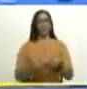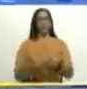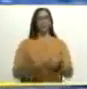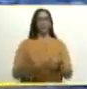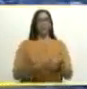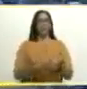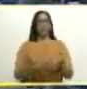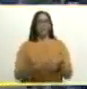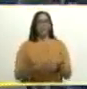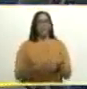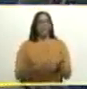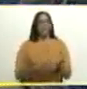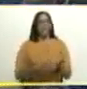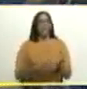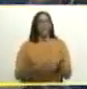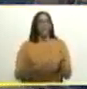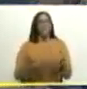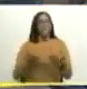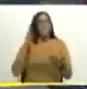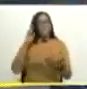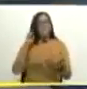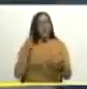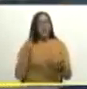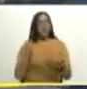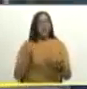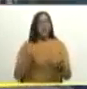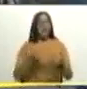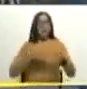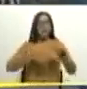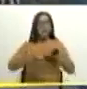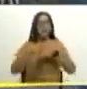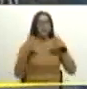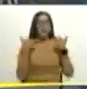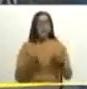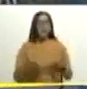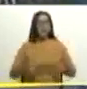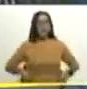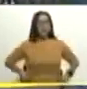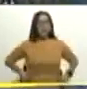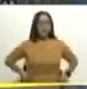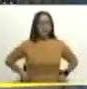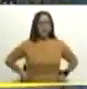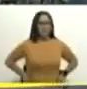para que vaya de inmediato.